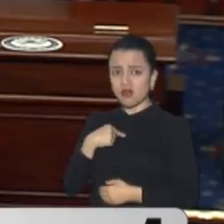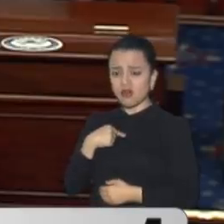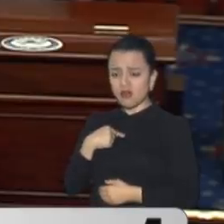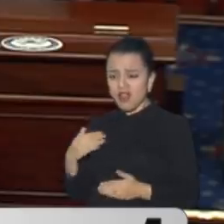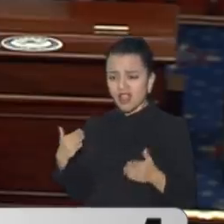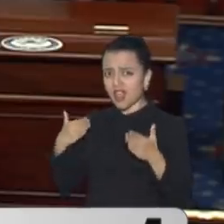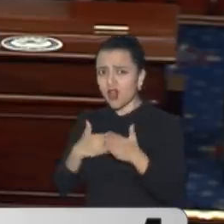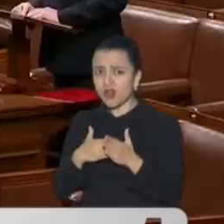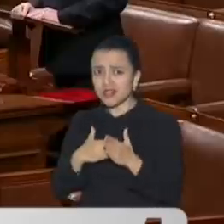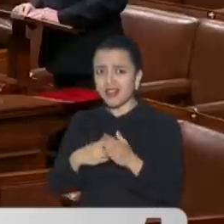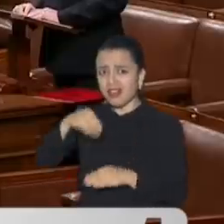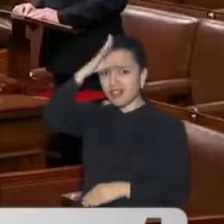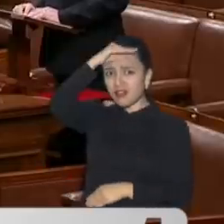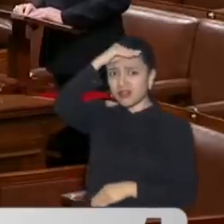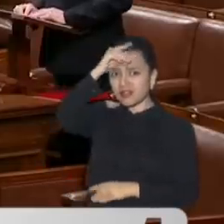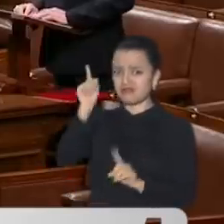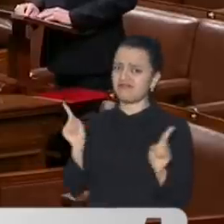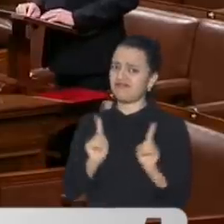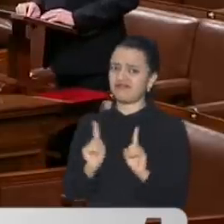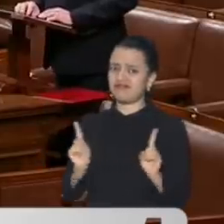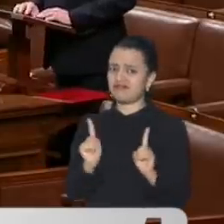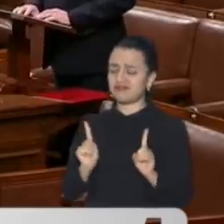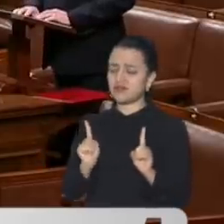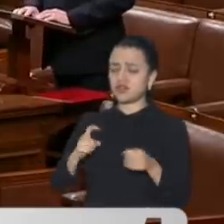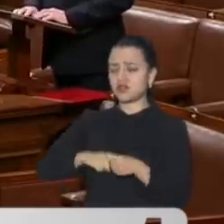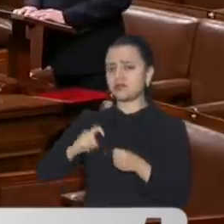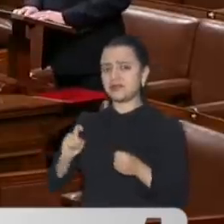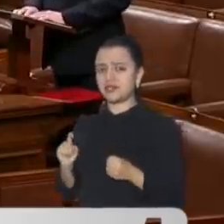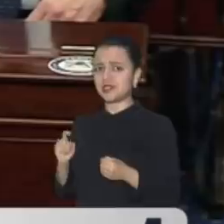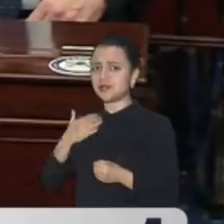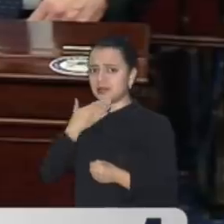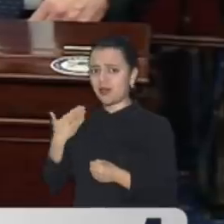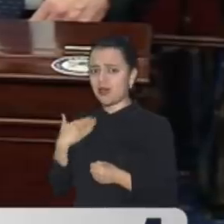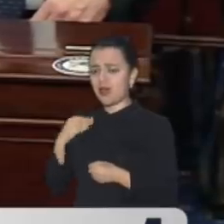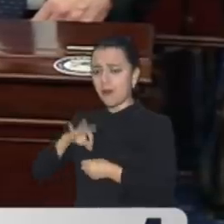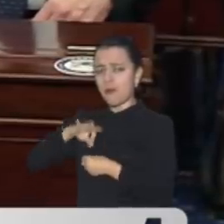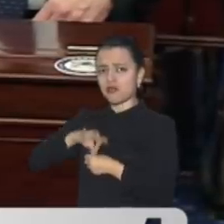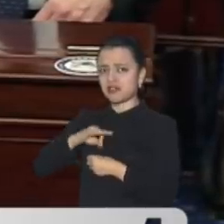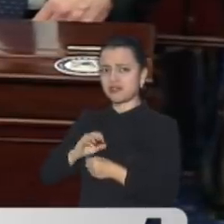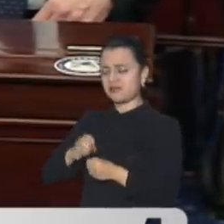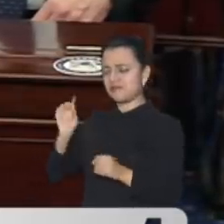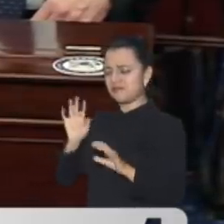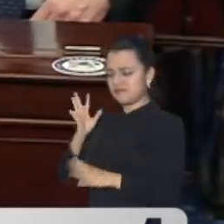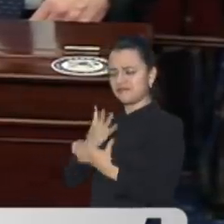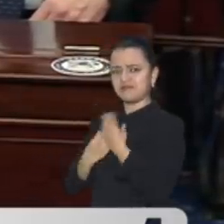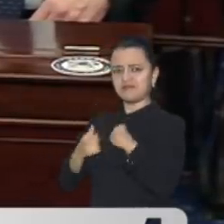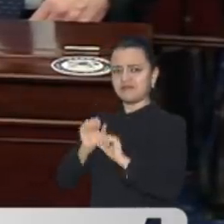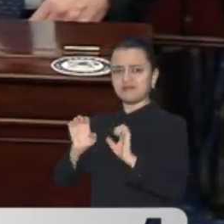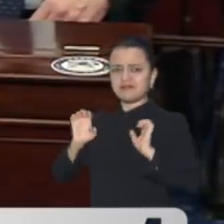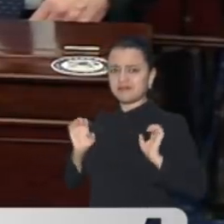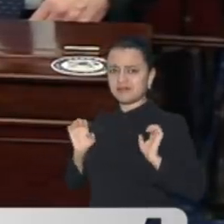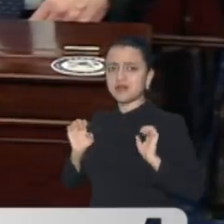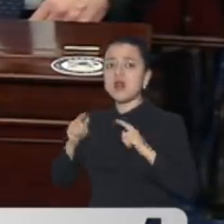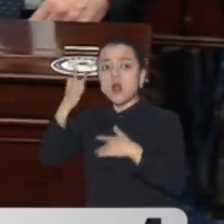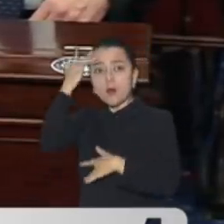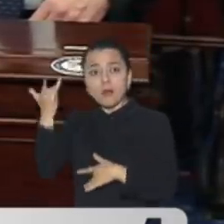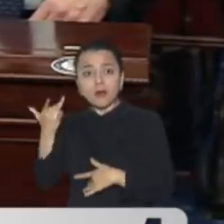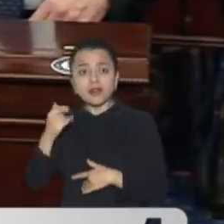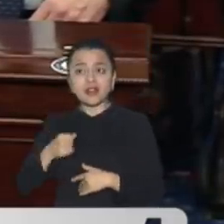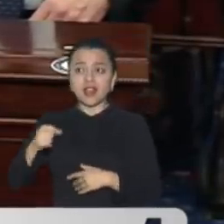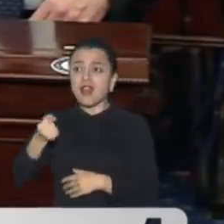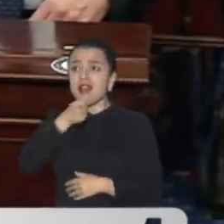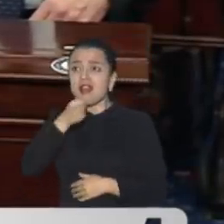a Donald Trump en el juicio político aprobado por la Cámara de Representantes. En un comunicado, McConnell dijo que pese a que la prensa está